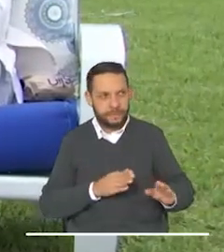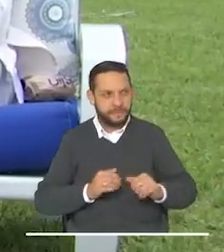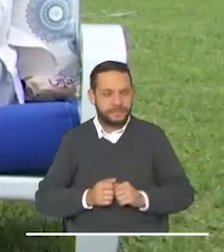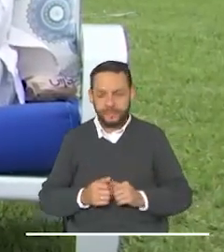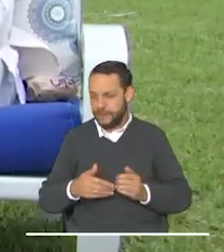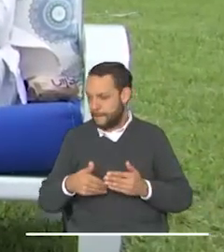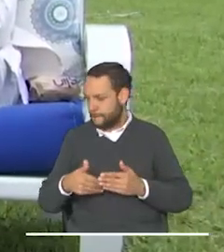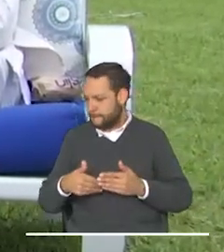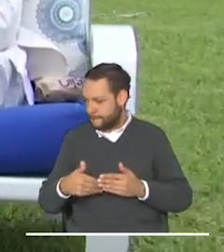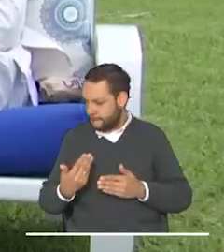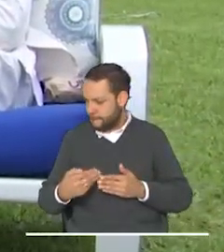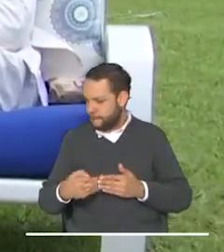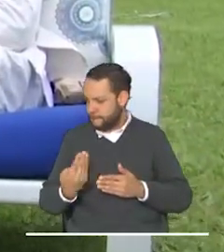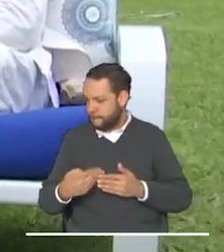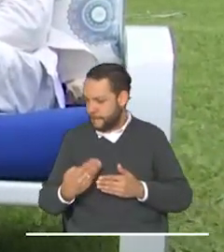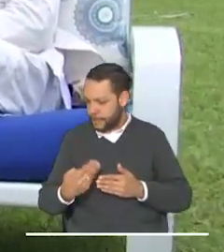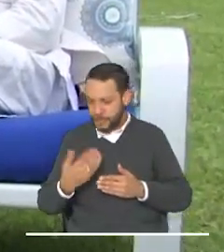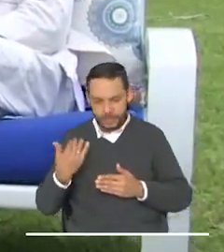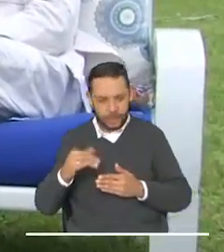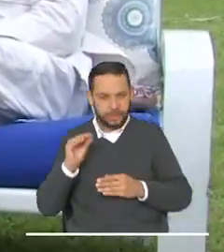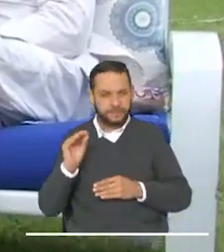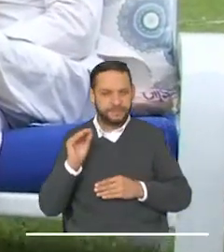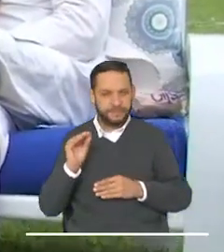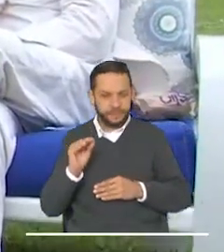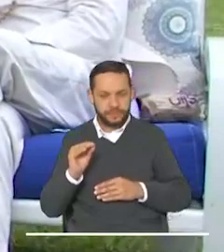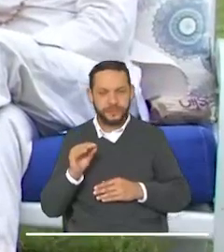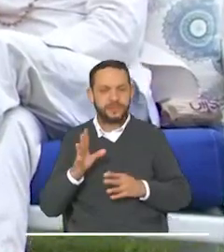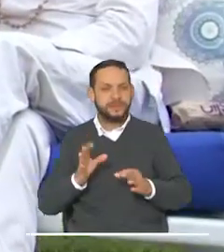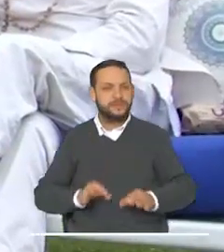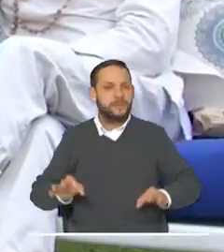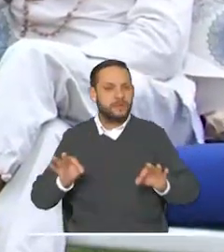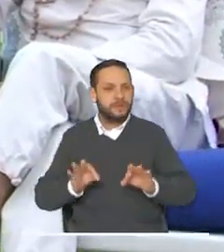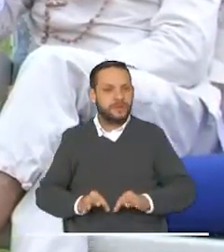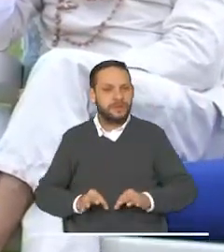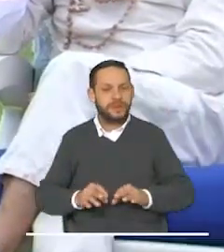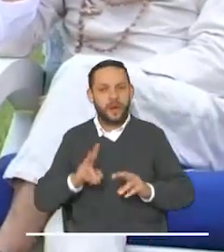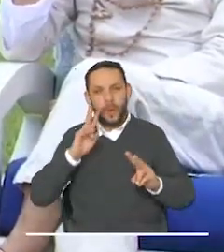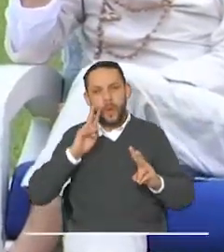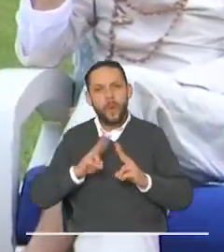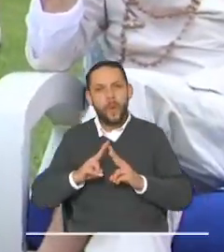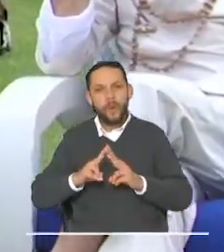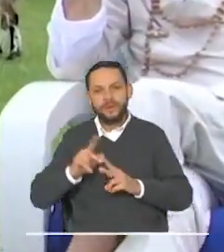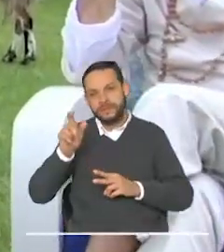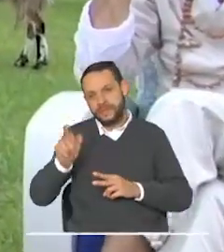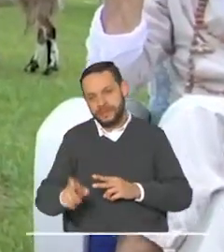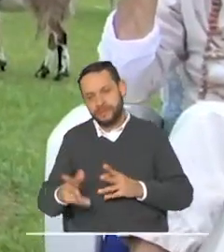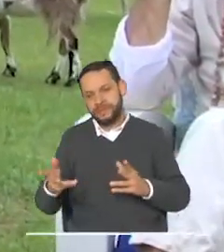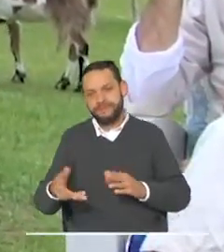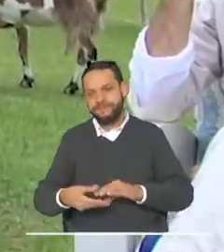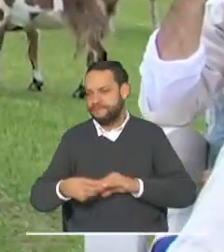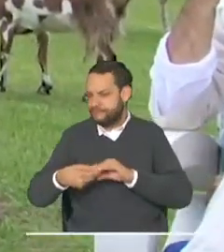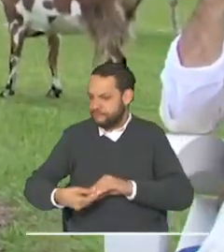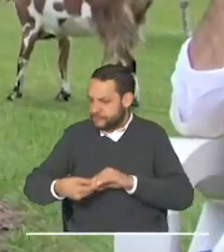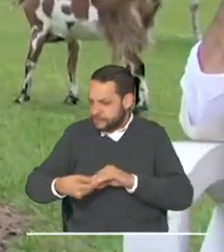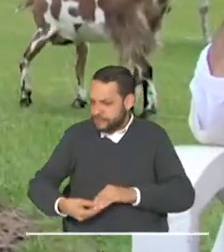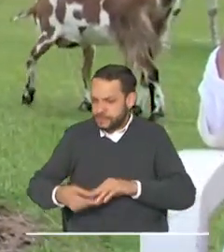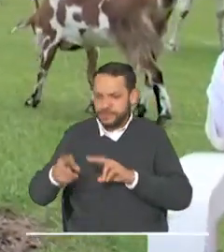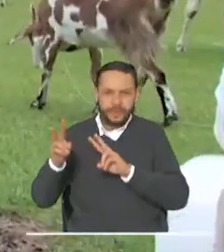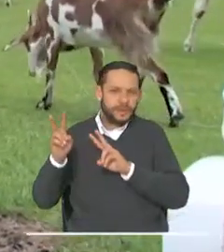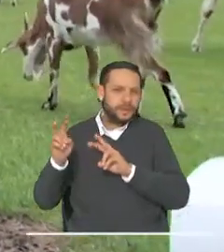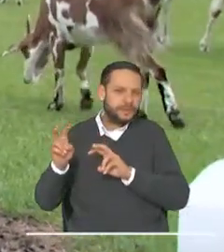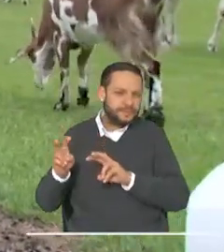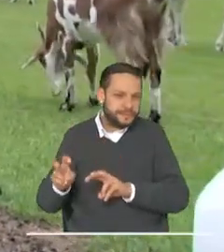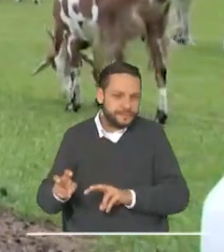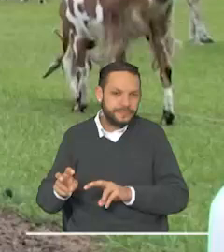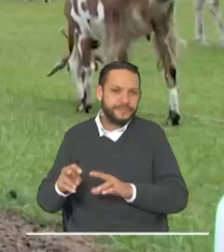es importante para nosotros iniciar el viaje a esa primera etapa le llamamos el encuentro